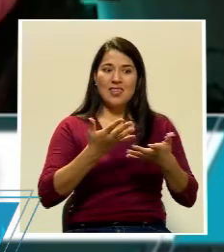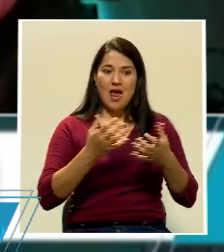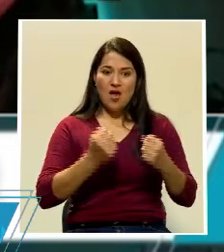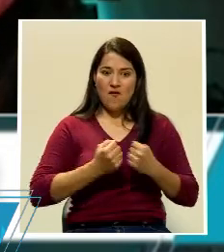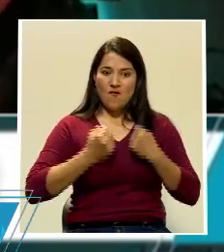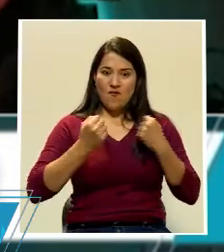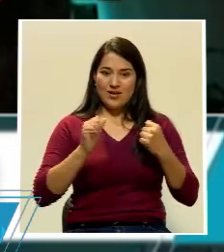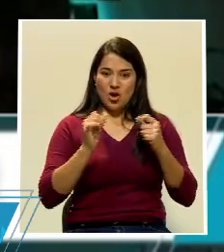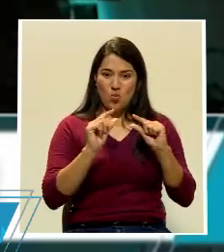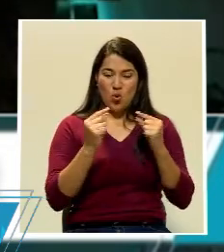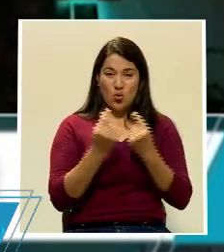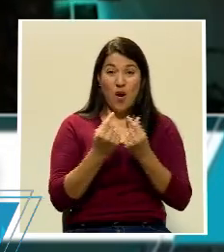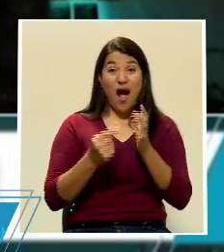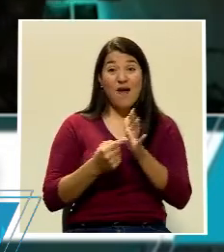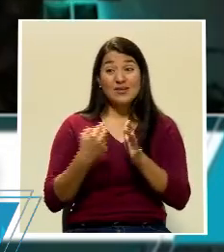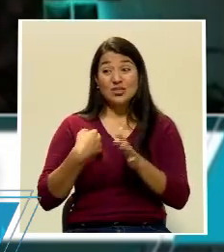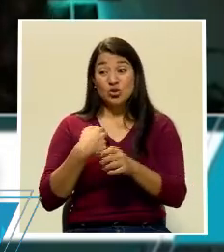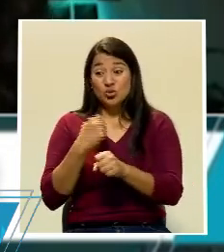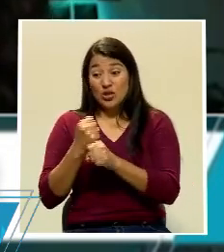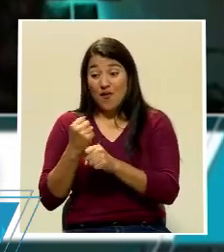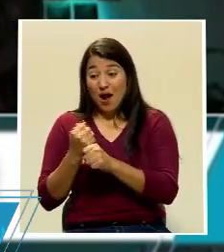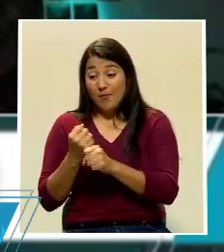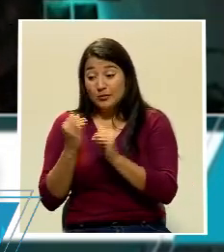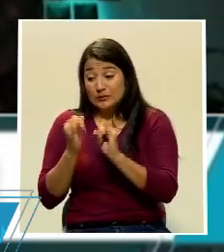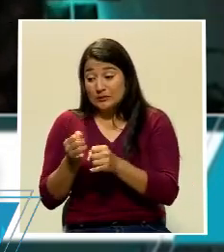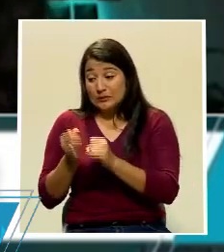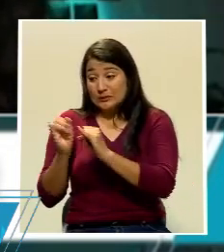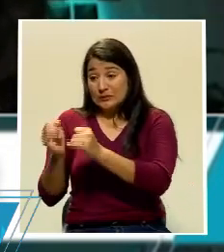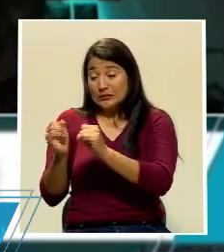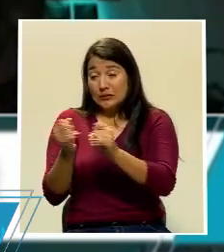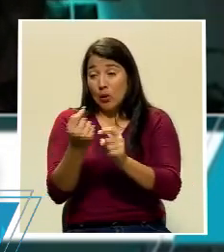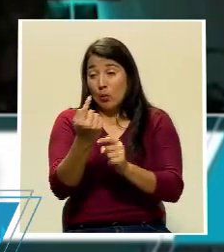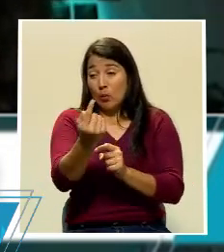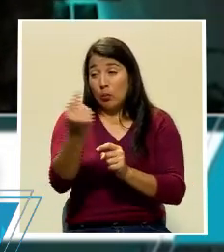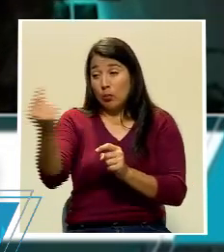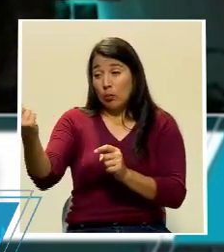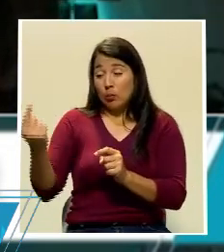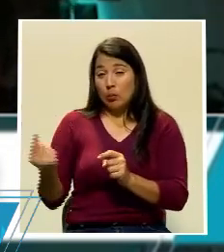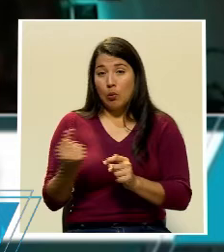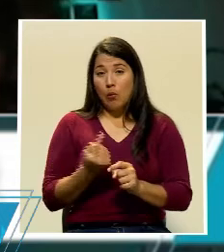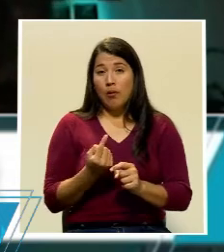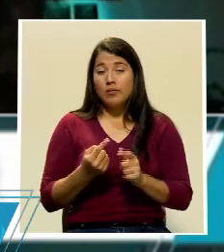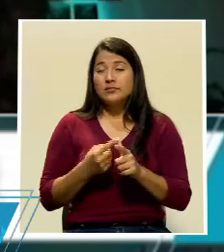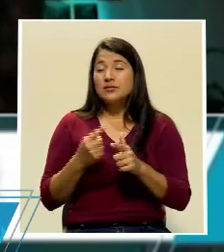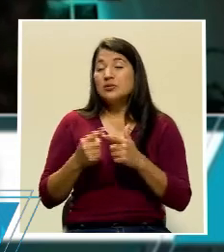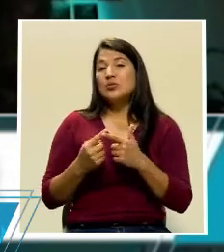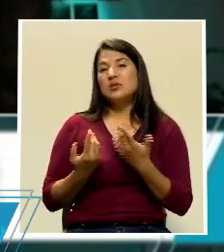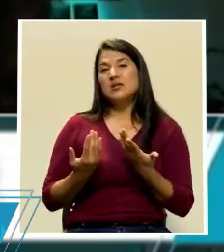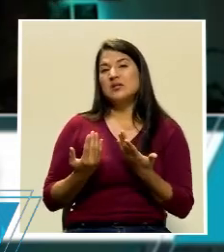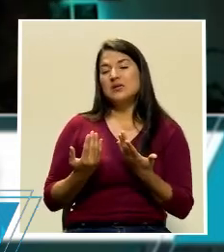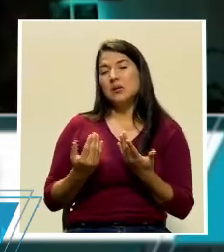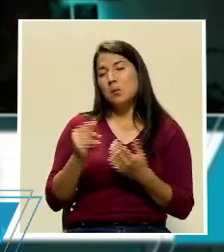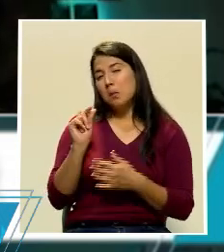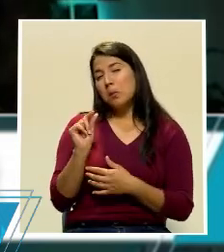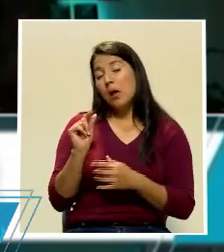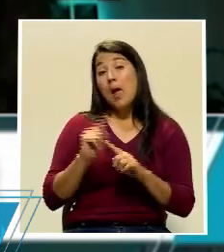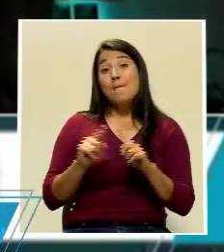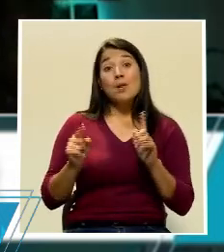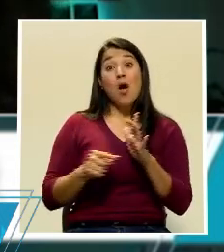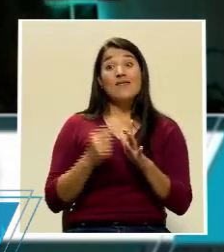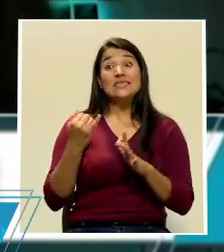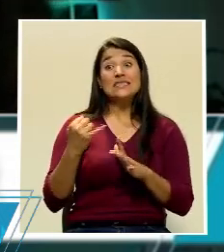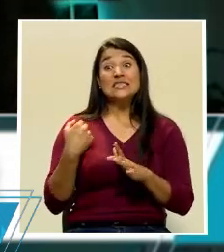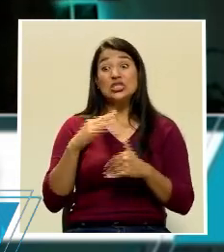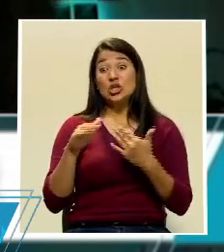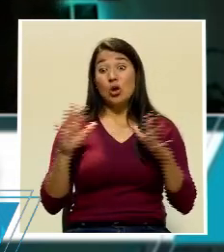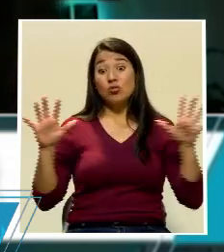de forma individual uno se vuelve como una gota más dentro de todo dentro del río, ¿verdad? Pero de forma